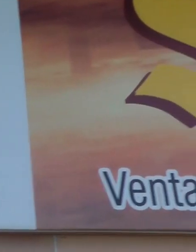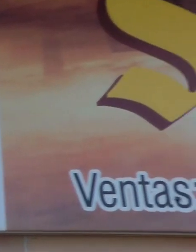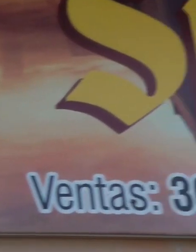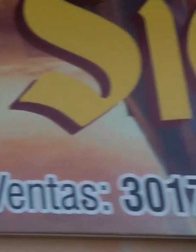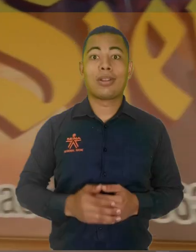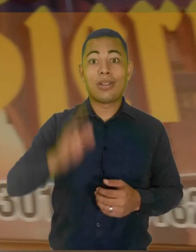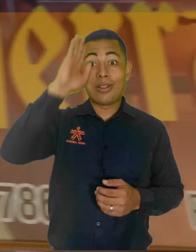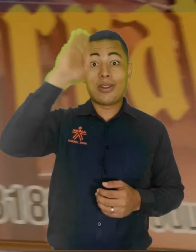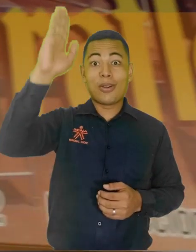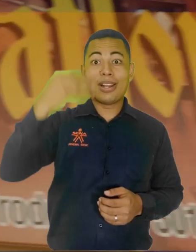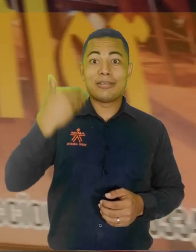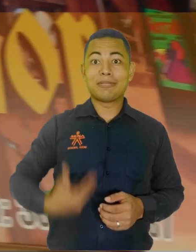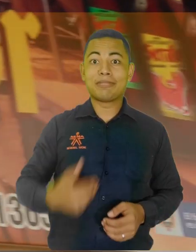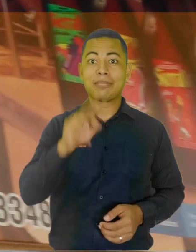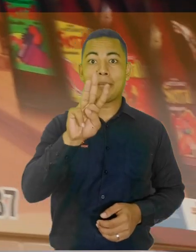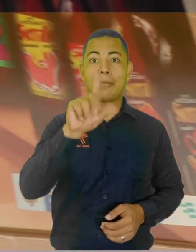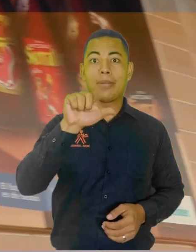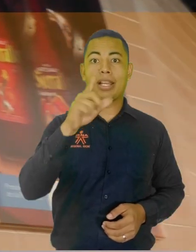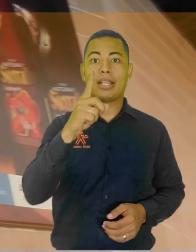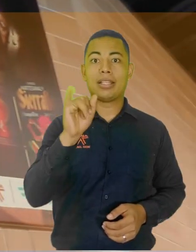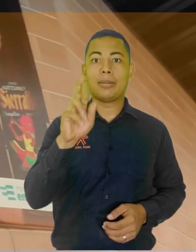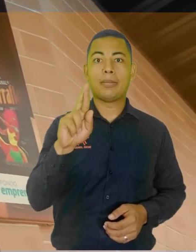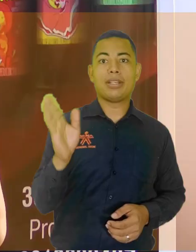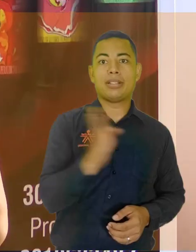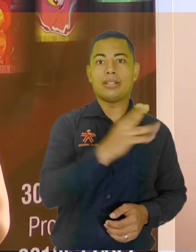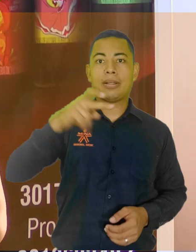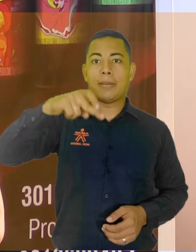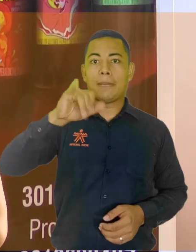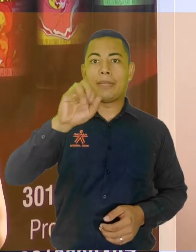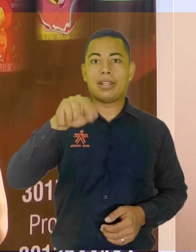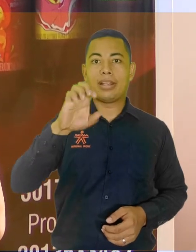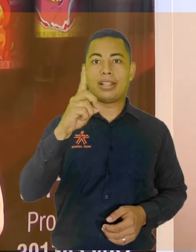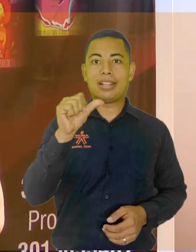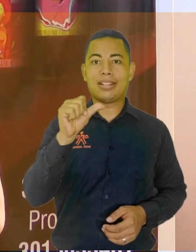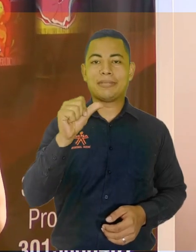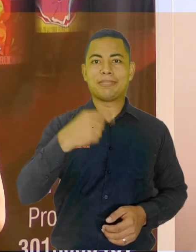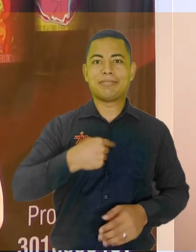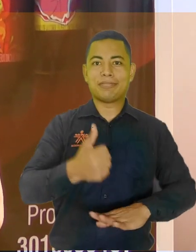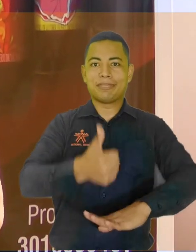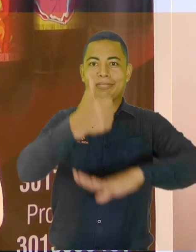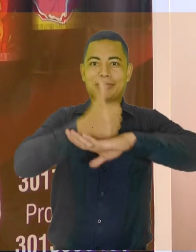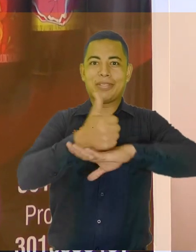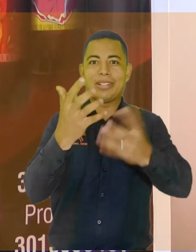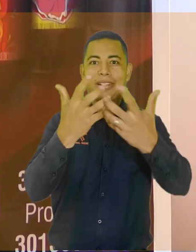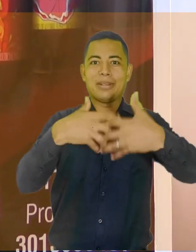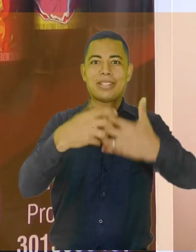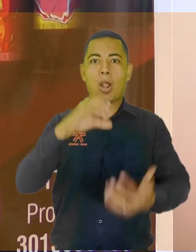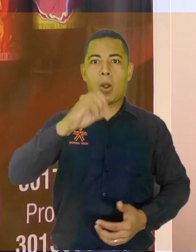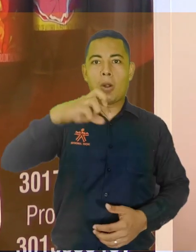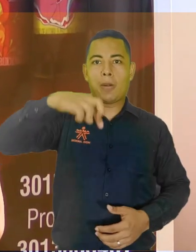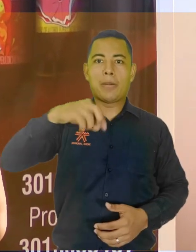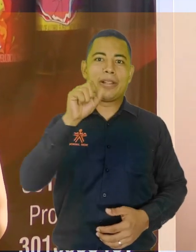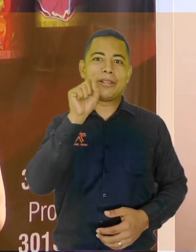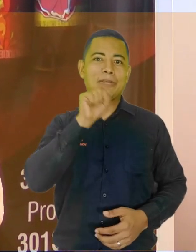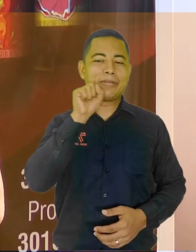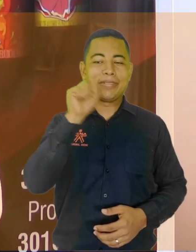Ten presente que los sueños sí se pueden cumplir. Hola, soy Vladimir Pineda, gerente de la empresa OP Beer Company